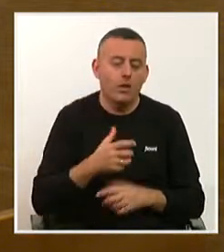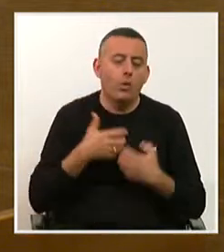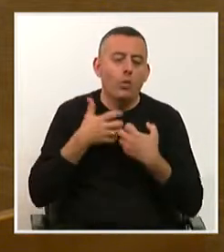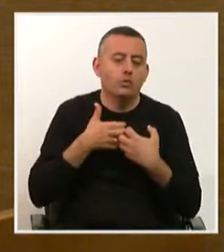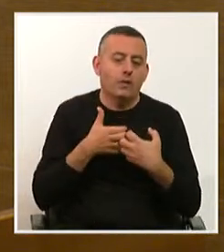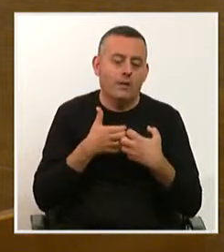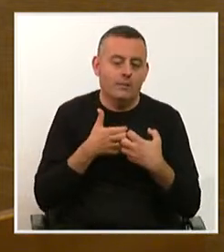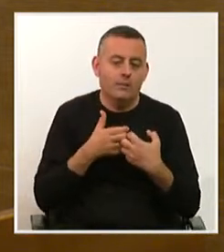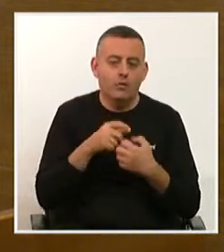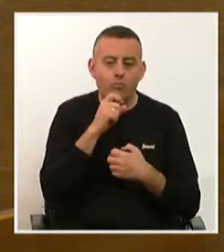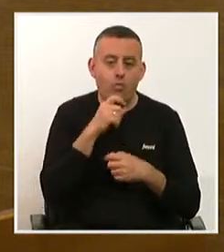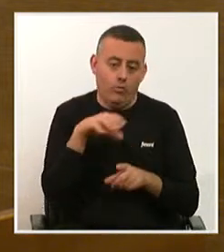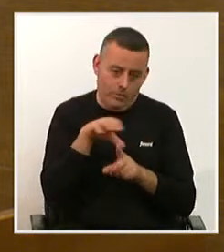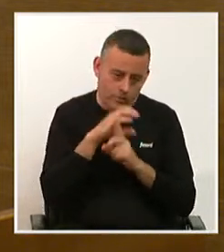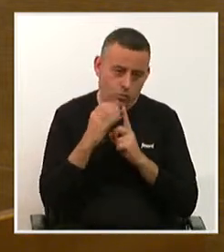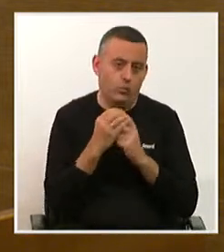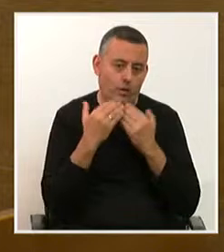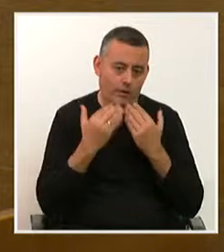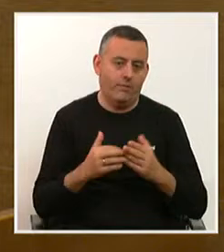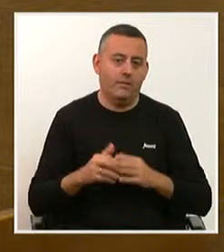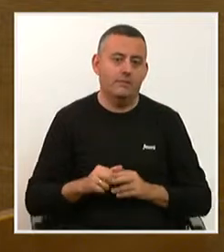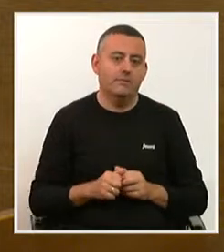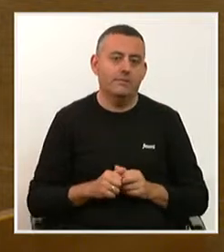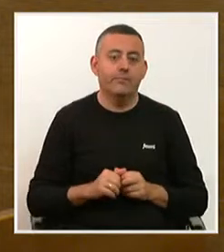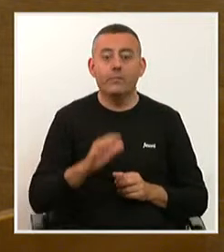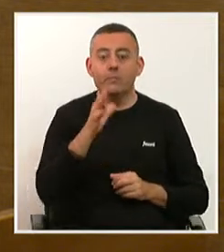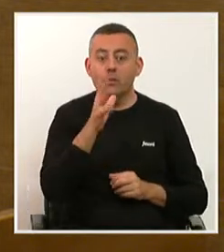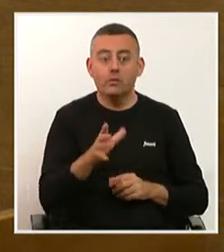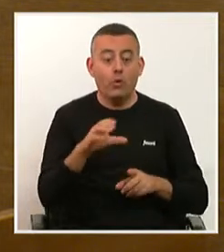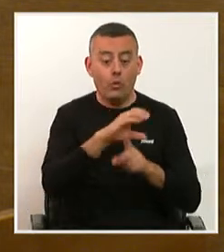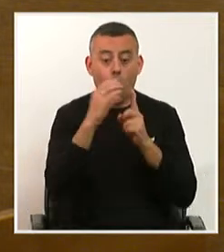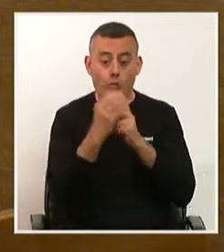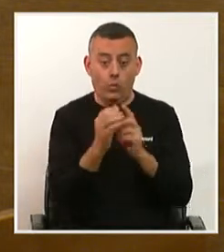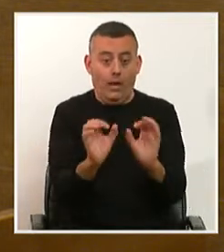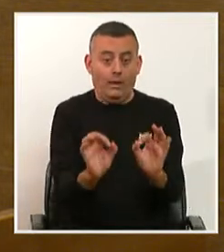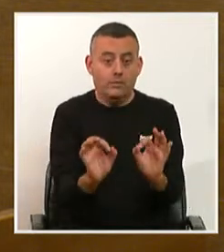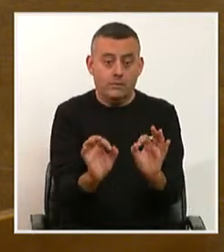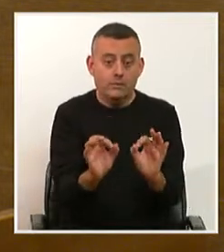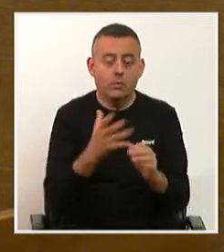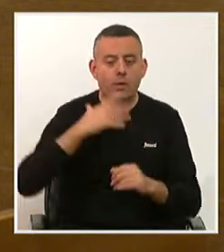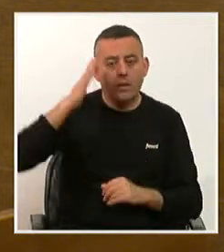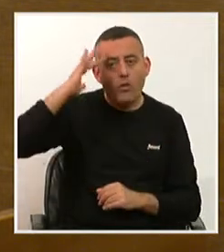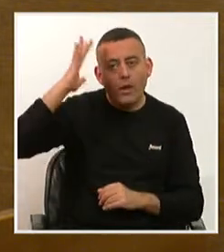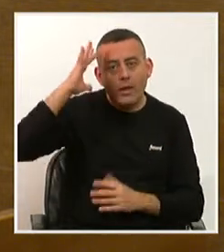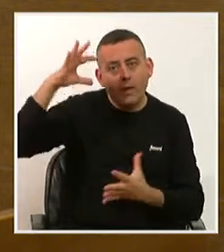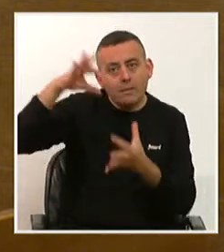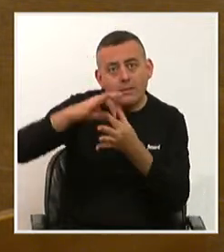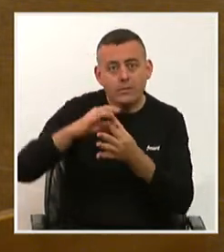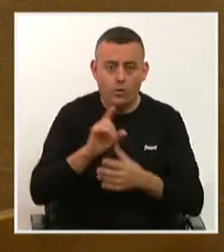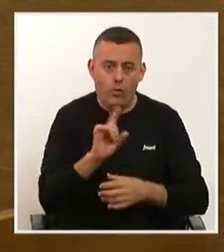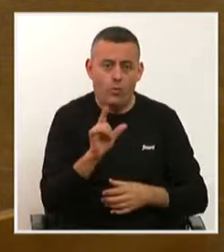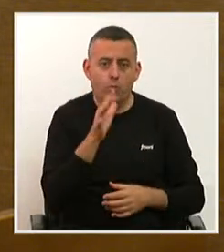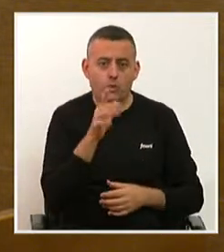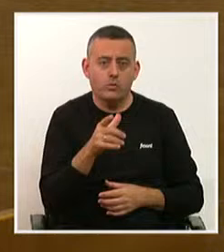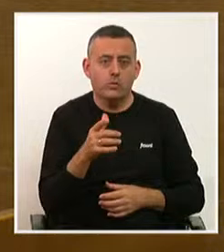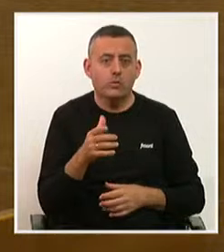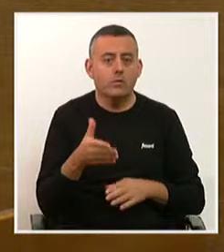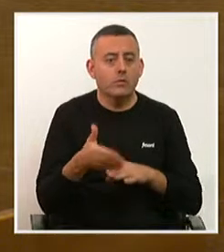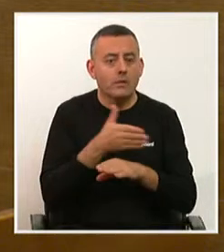cultura como talada de ide intent buscar un cons